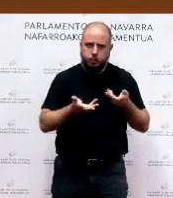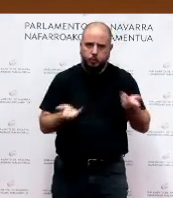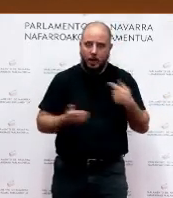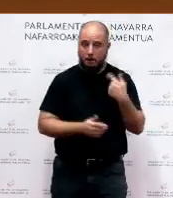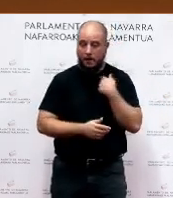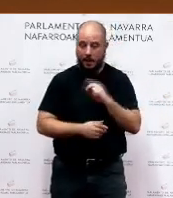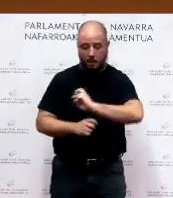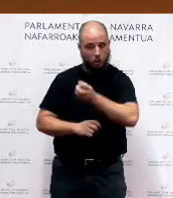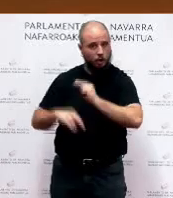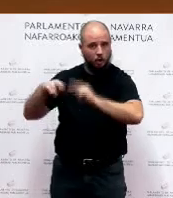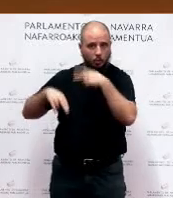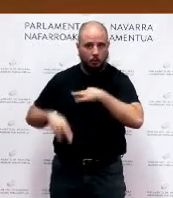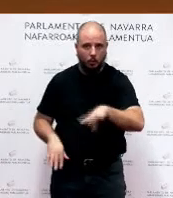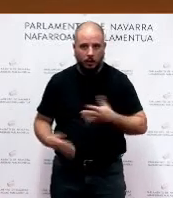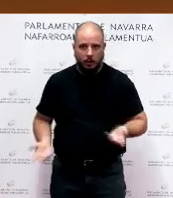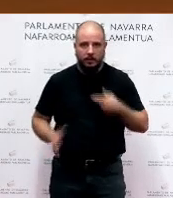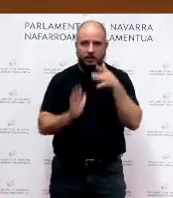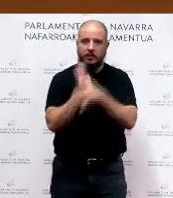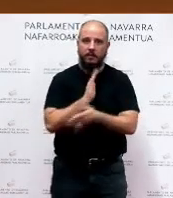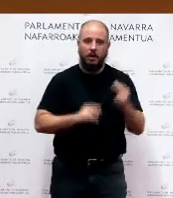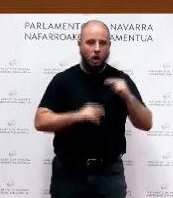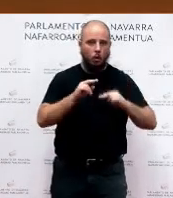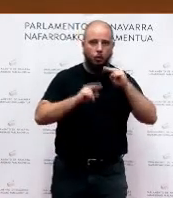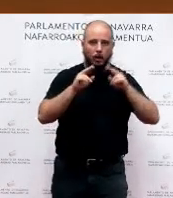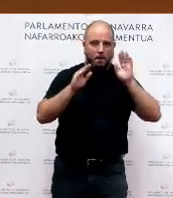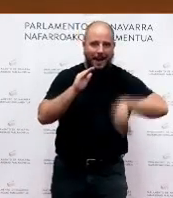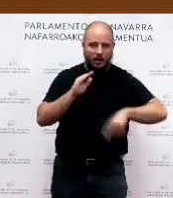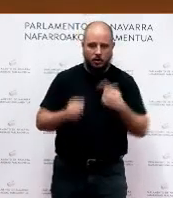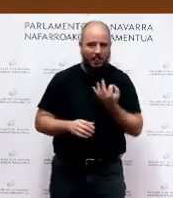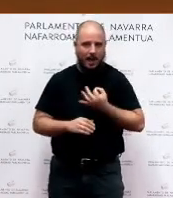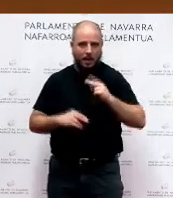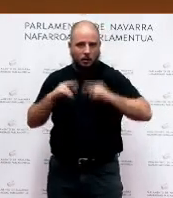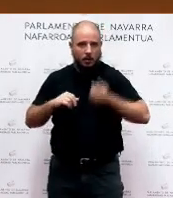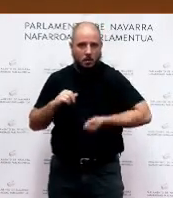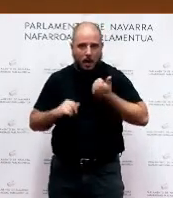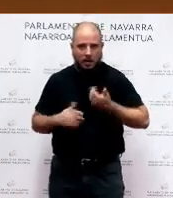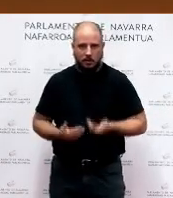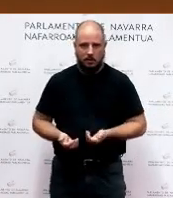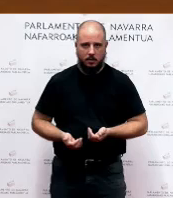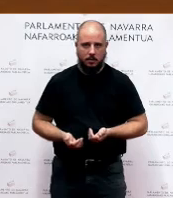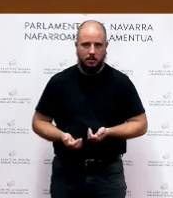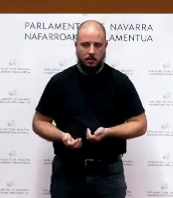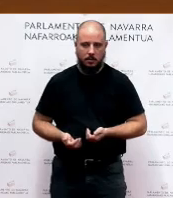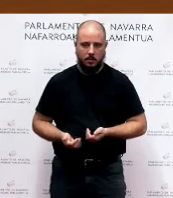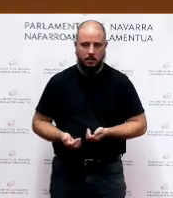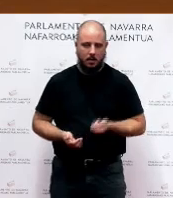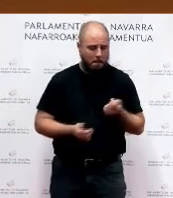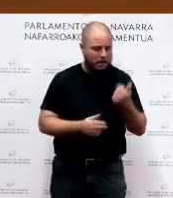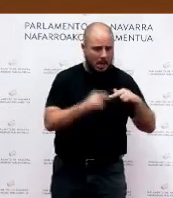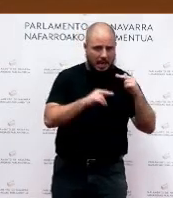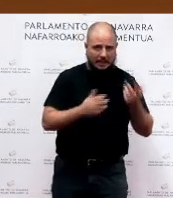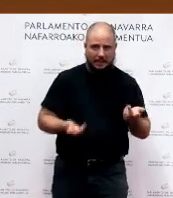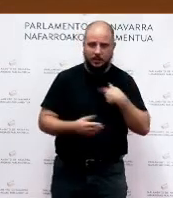protegida. Están construyendo menos viviendas de las que deberían construir con ese dinero. Les anunciamos que vamos a pedir a la Cámara de Cuentas que